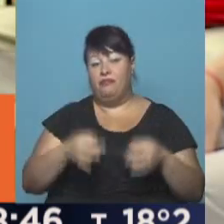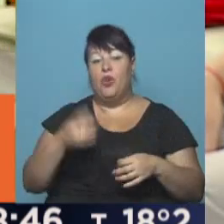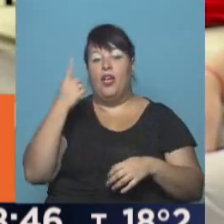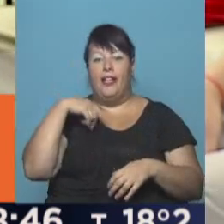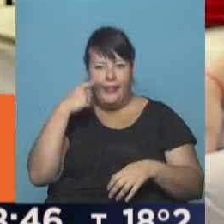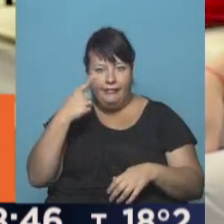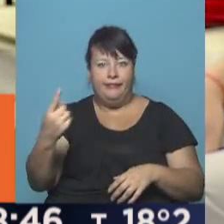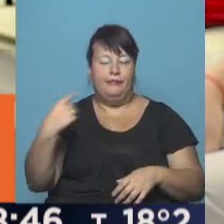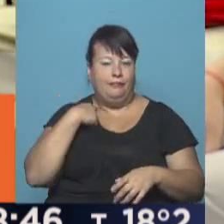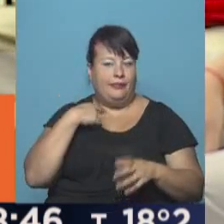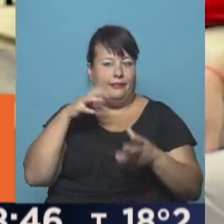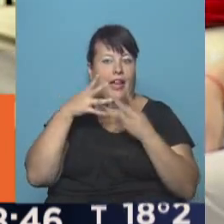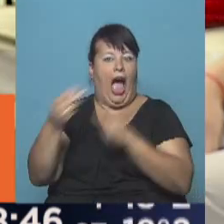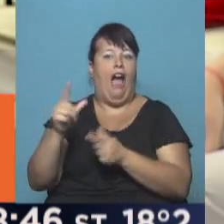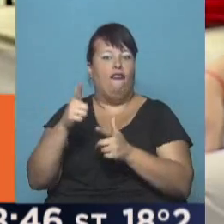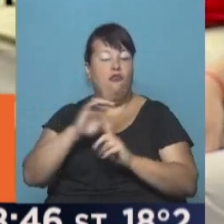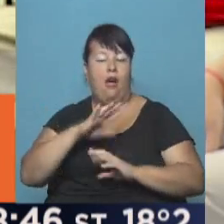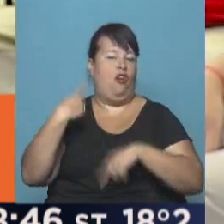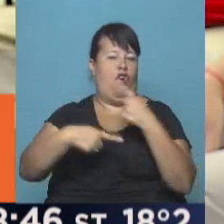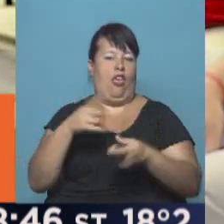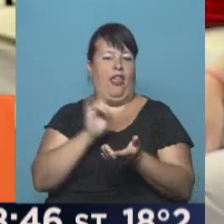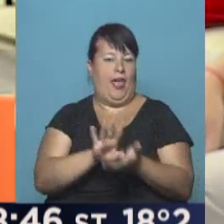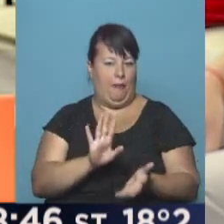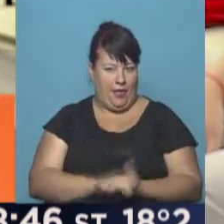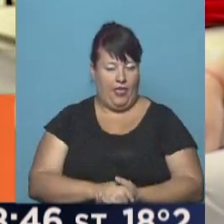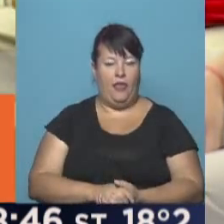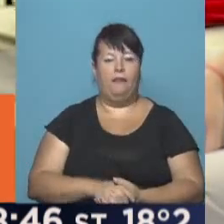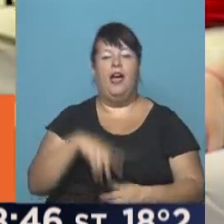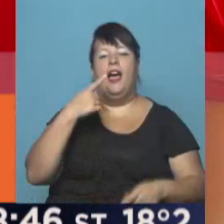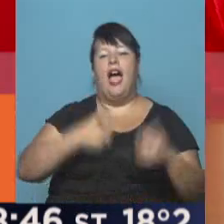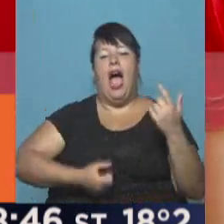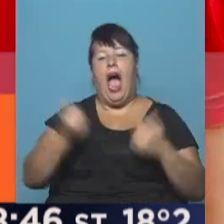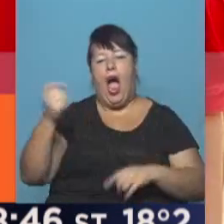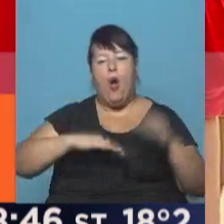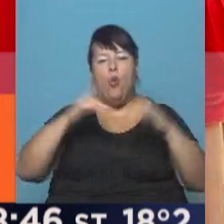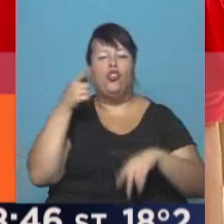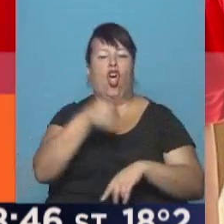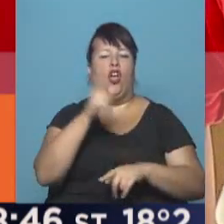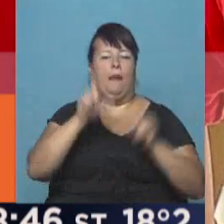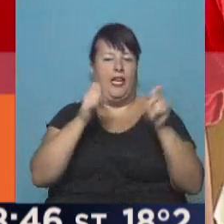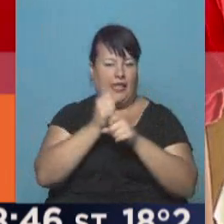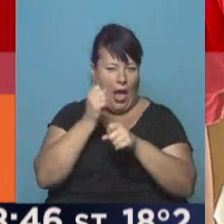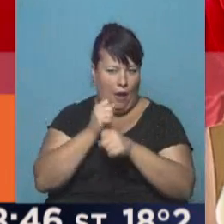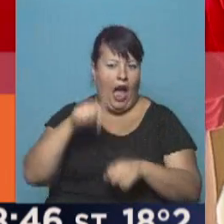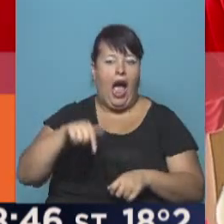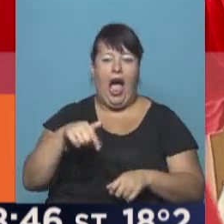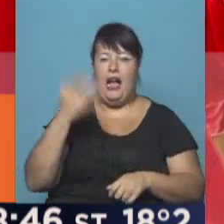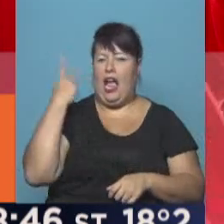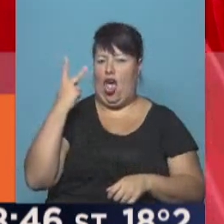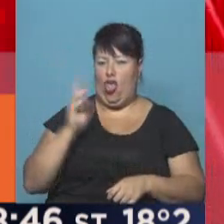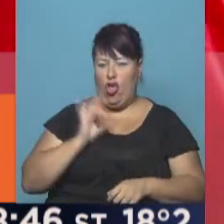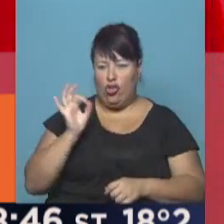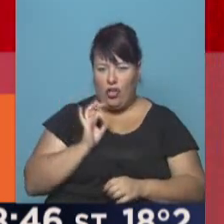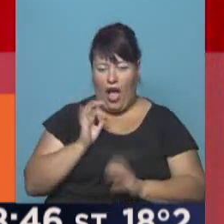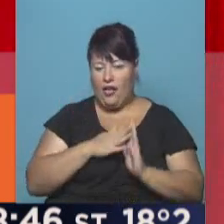vieron que se le acabaron los fueros decidieron avanzar con el despido, ¿no? La variable de ajuste son los trabajadores. Acá en los últimos